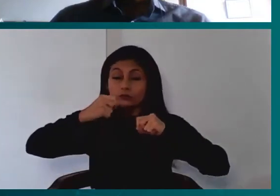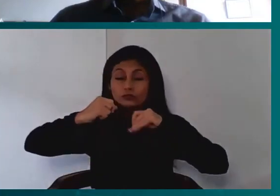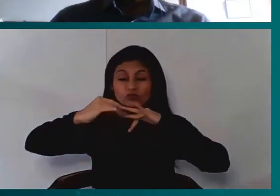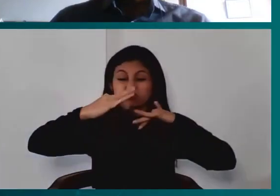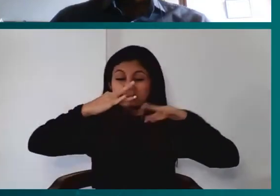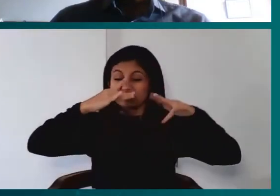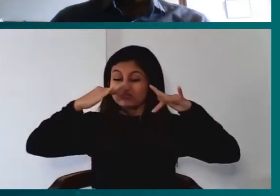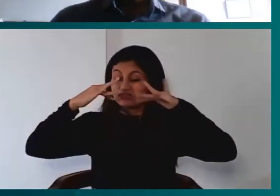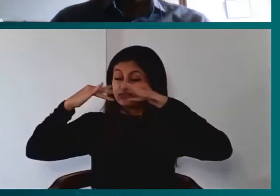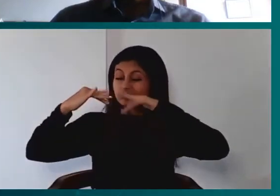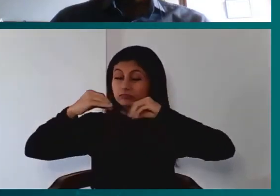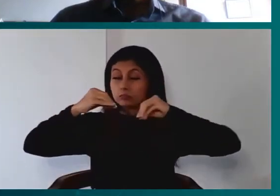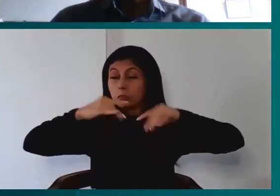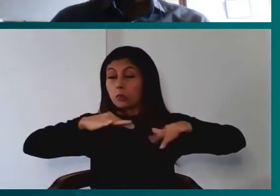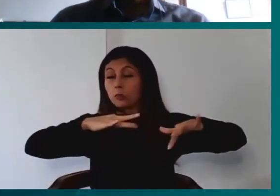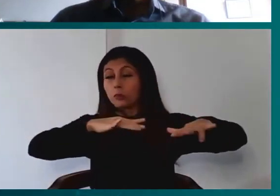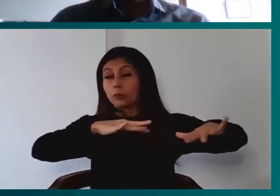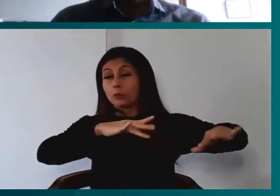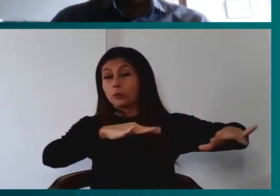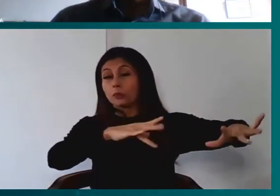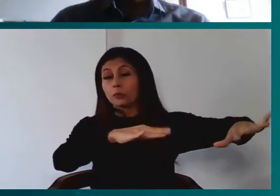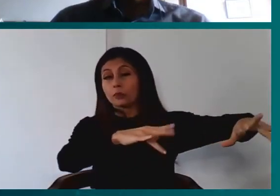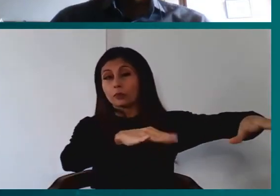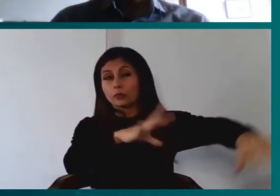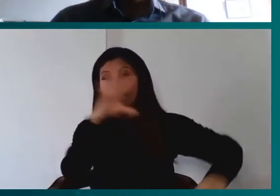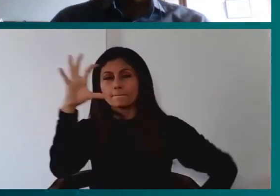que impliquen residuos sólidos?